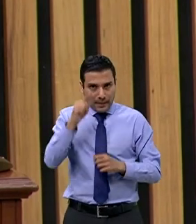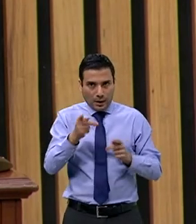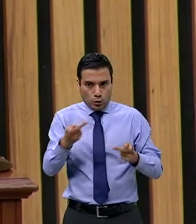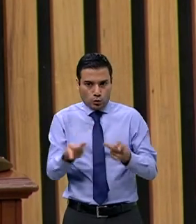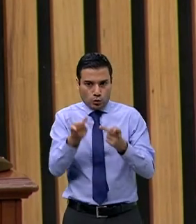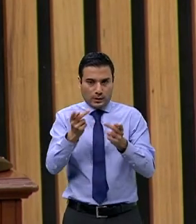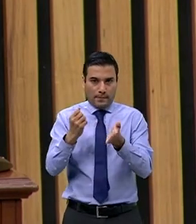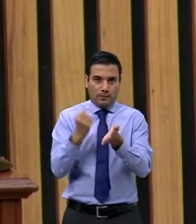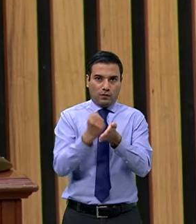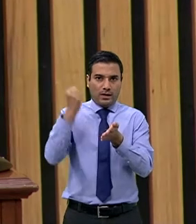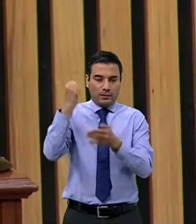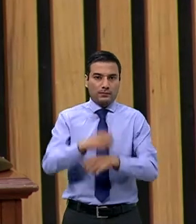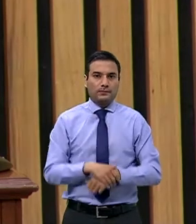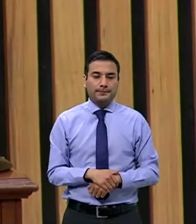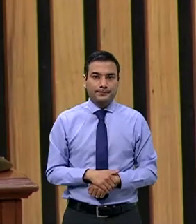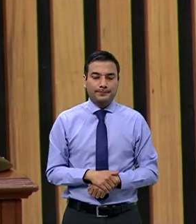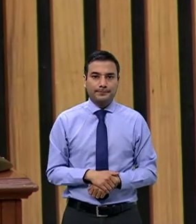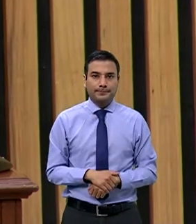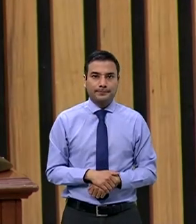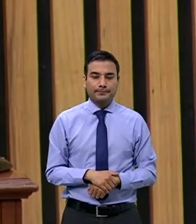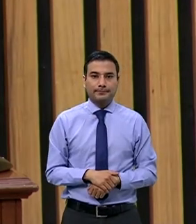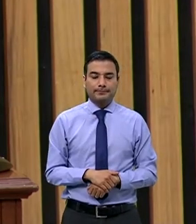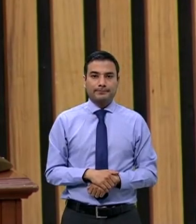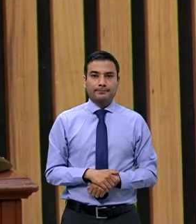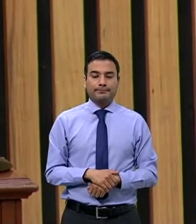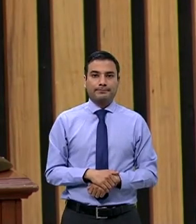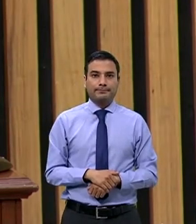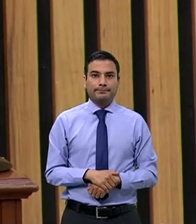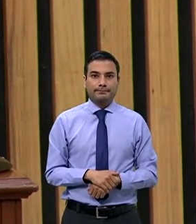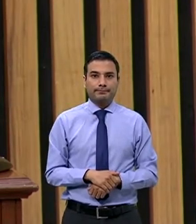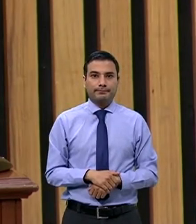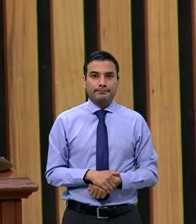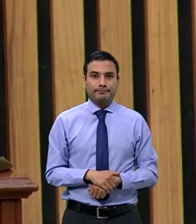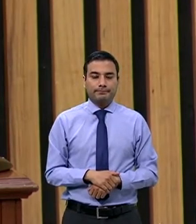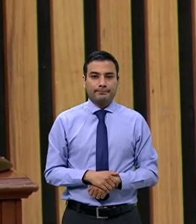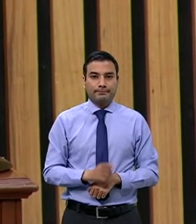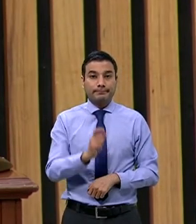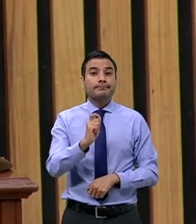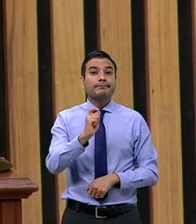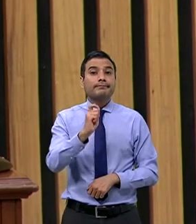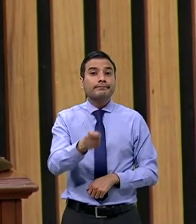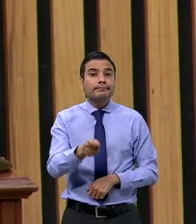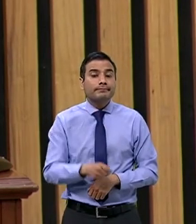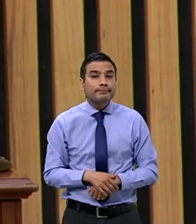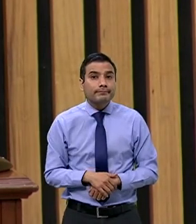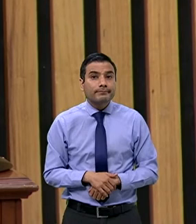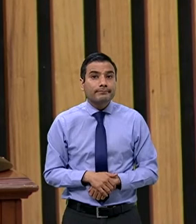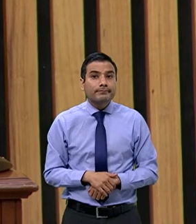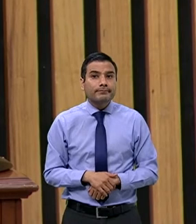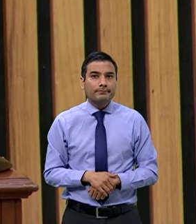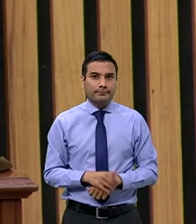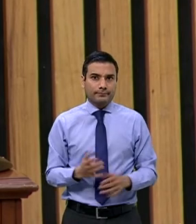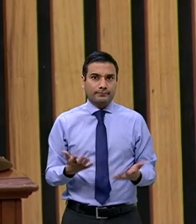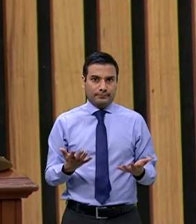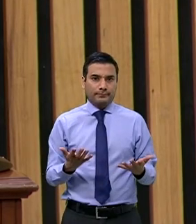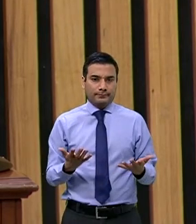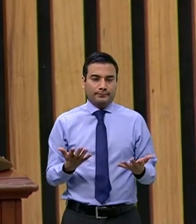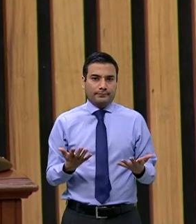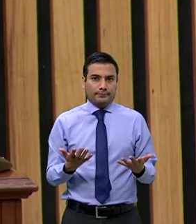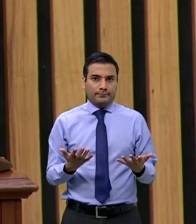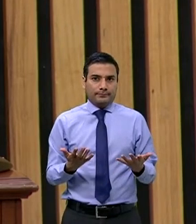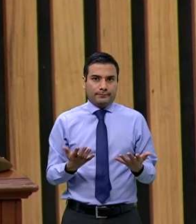y los resultados que tenemos nos indican que hay más de tres veces los ciudadanos que firmaron